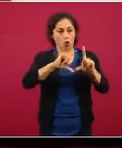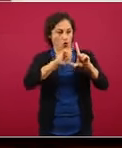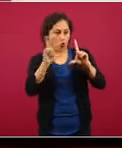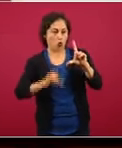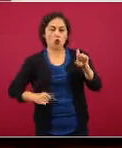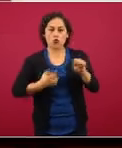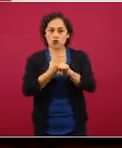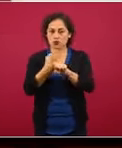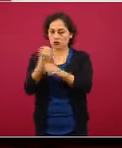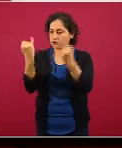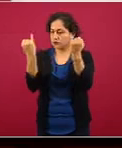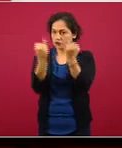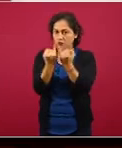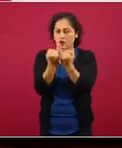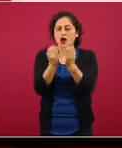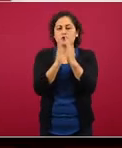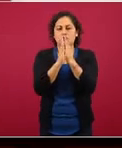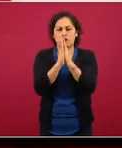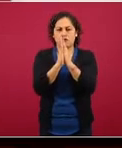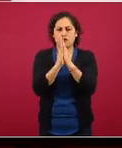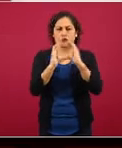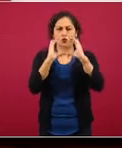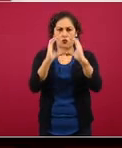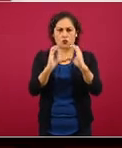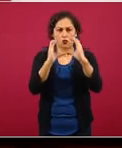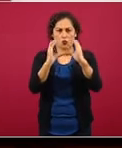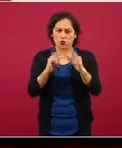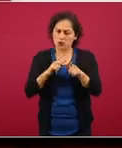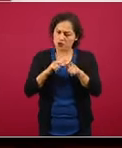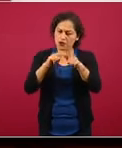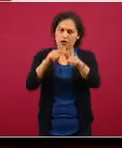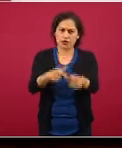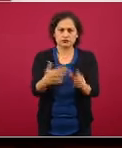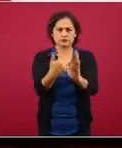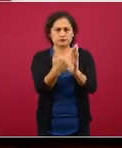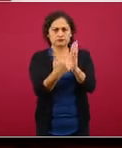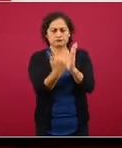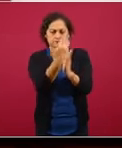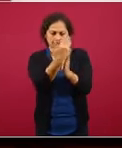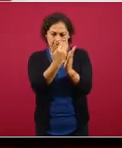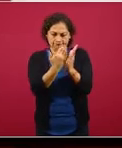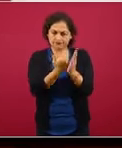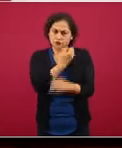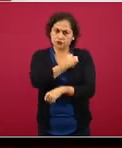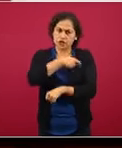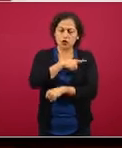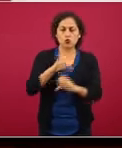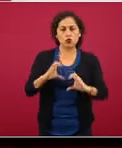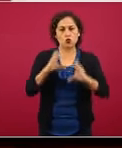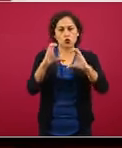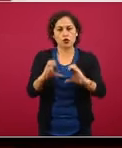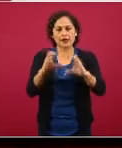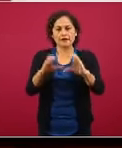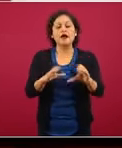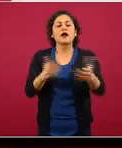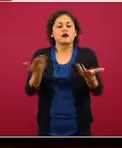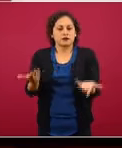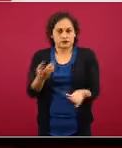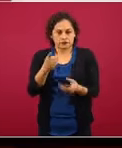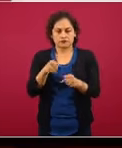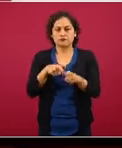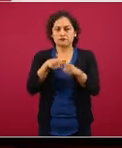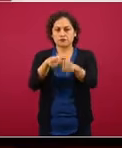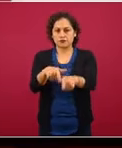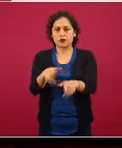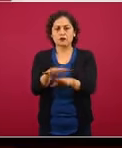a seguirnos cuidando, a seguir manteniendo las medidas básicas de prevención, que son hasta el momento